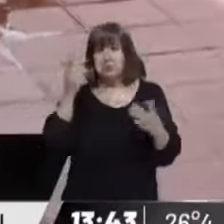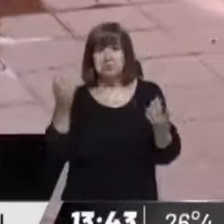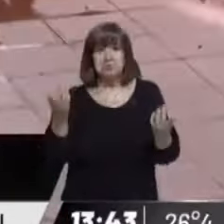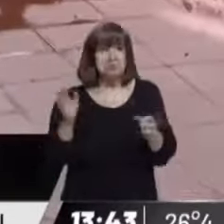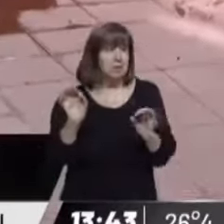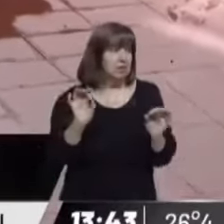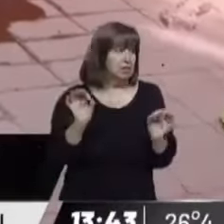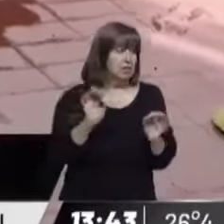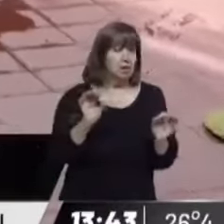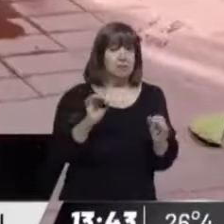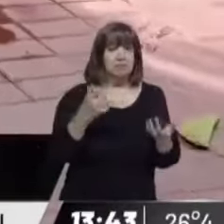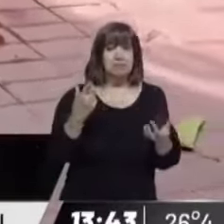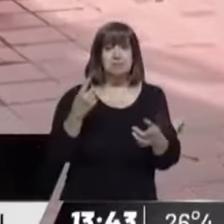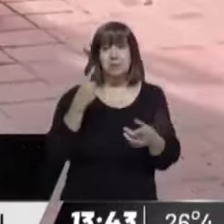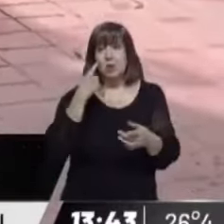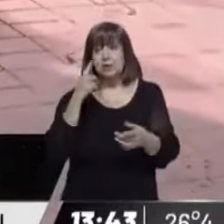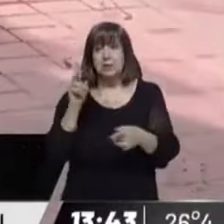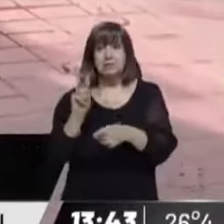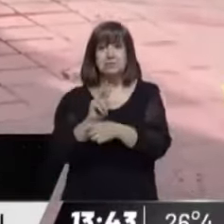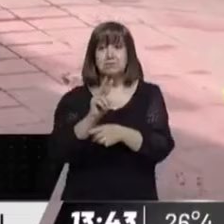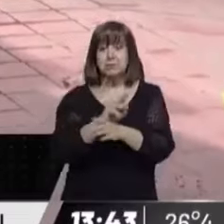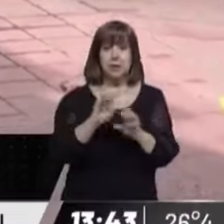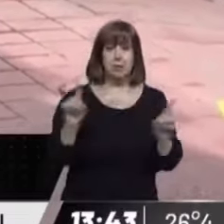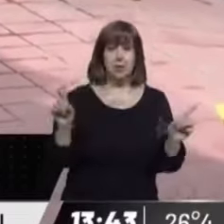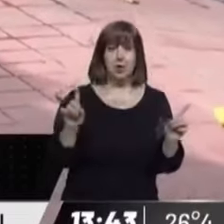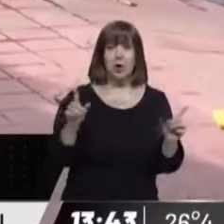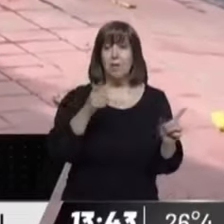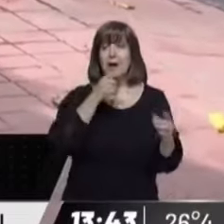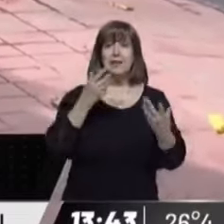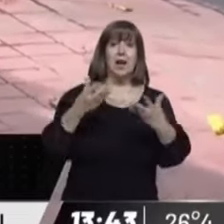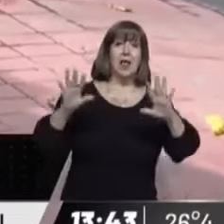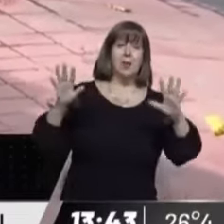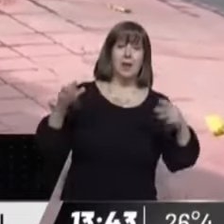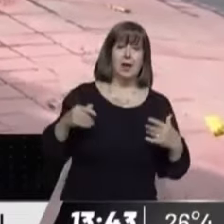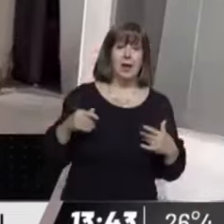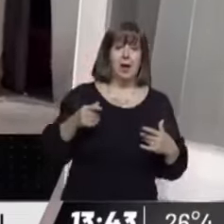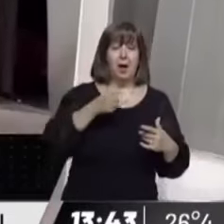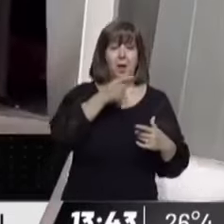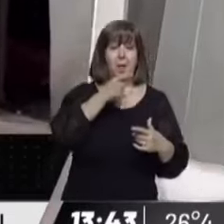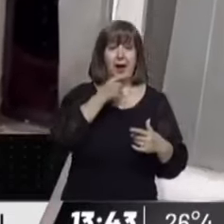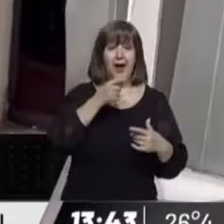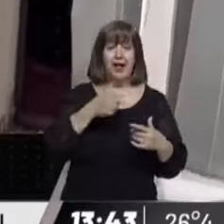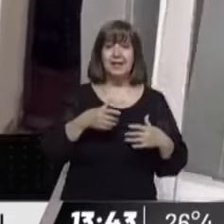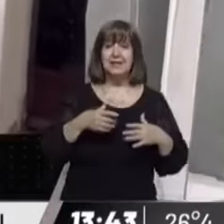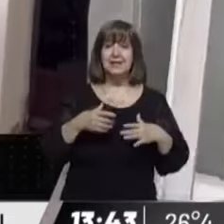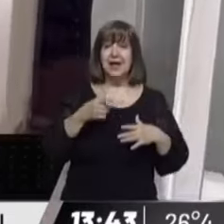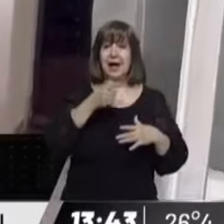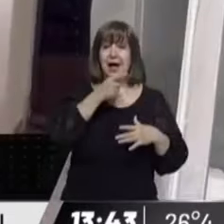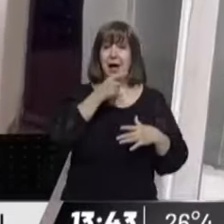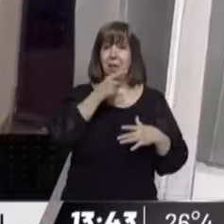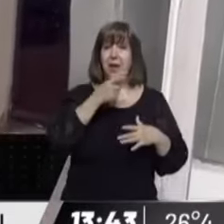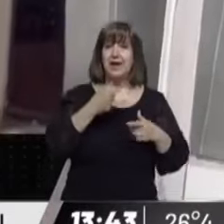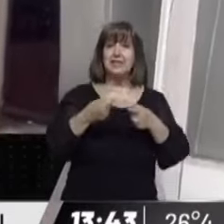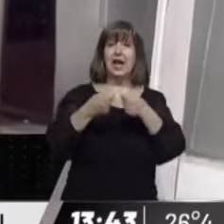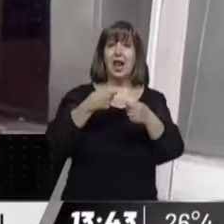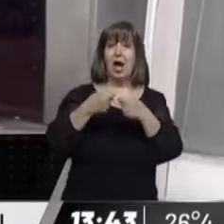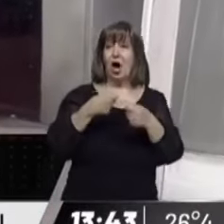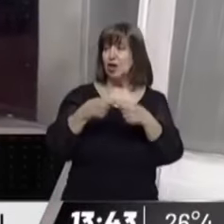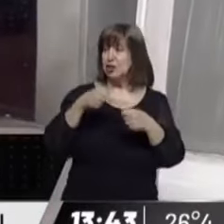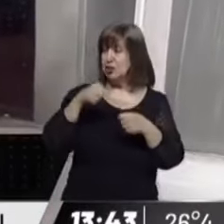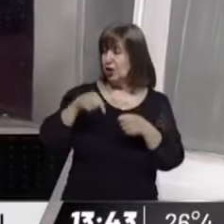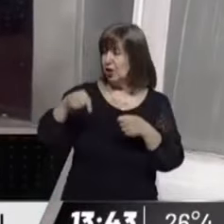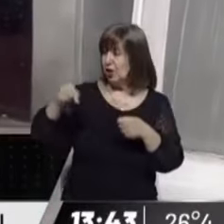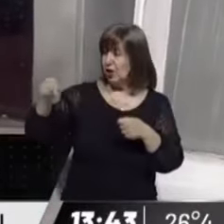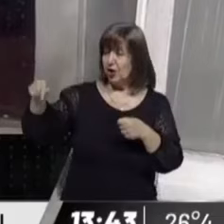están actuando libremente. Es indiscutible. Lo han tomado como el patio del negocio de ellos. Esa es